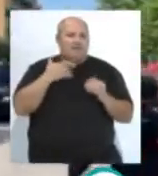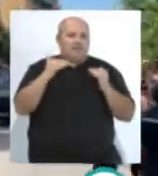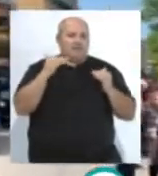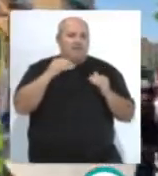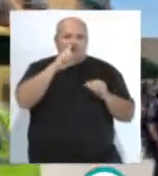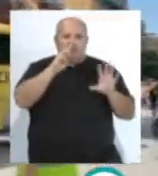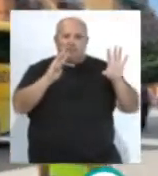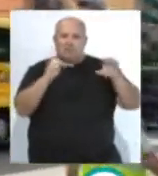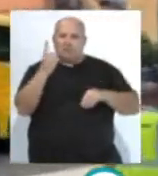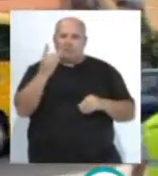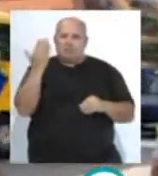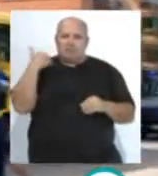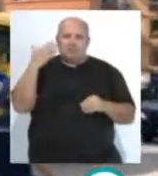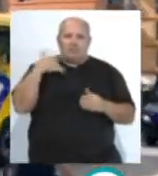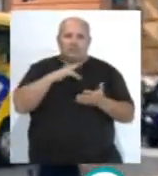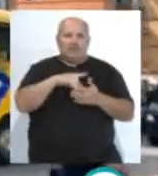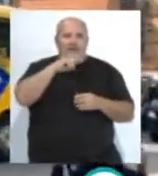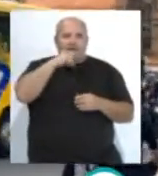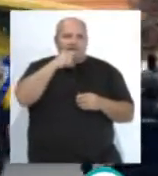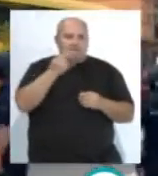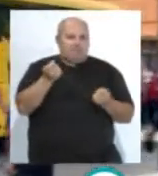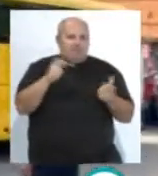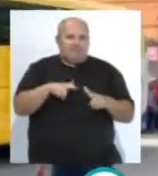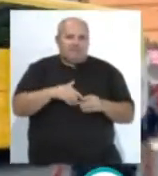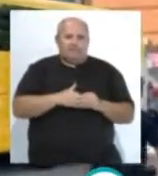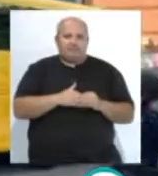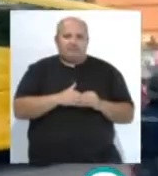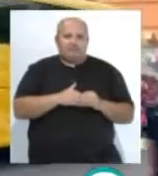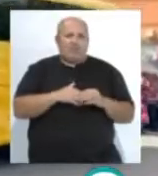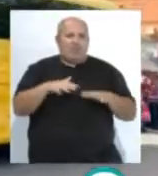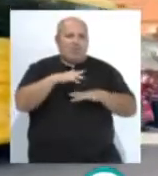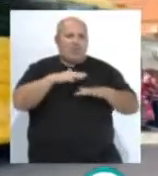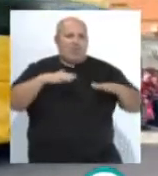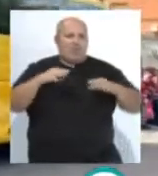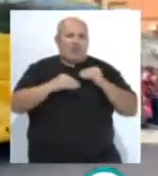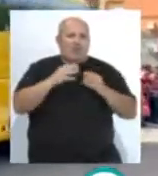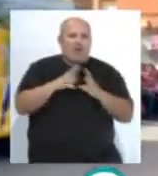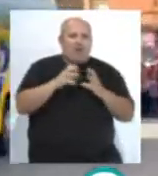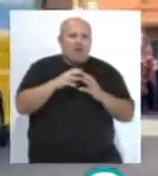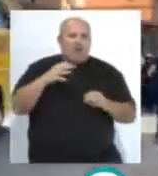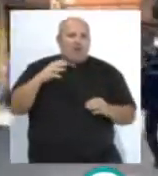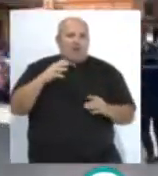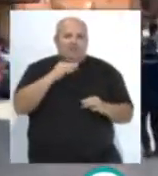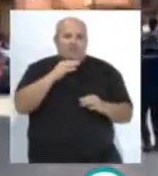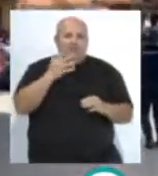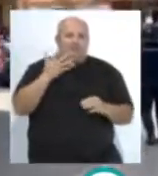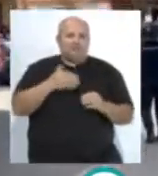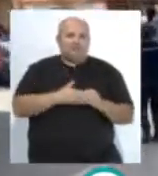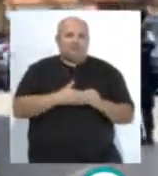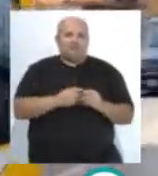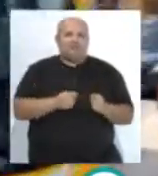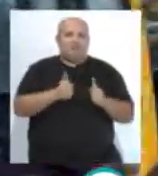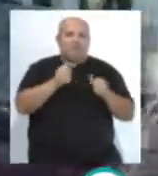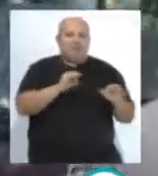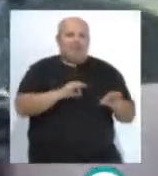del 81, ¿no? Cuando el partido de Elche. Estaba todo para celebrarlo, con gaitas, cohetes, botellas de